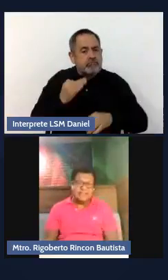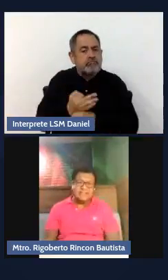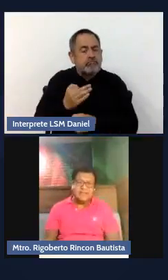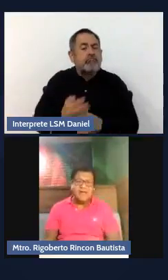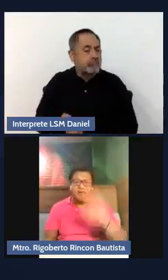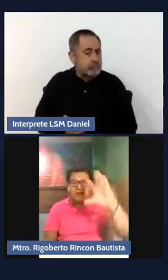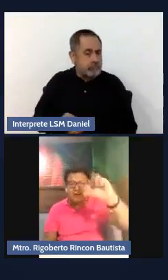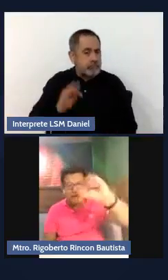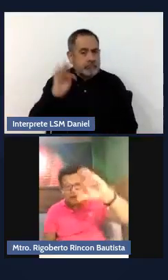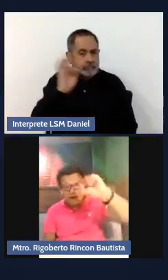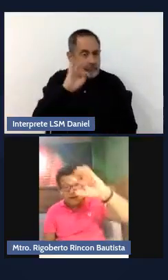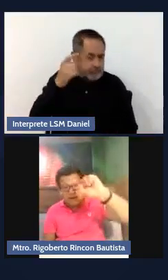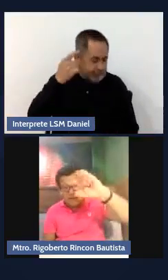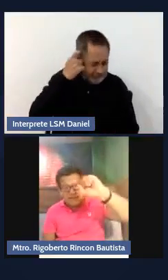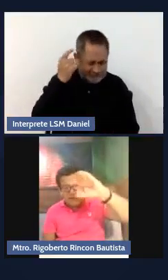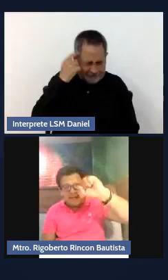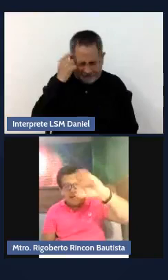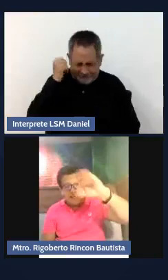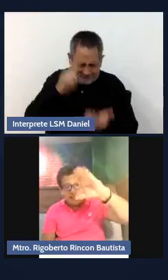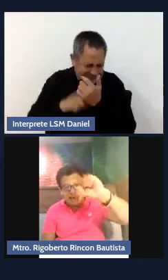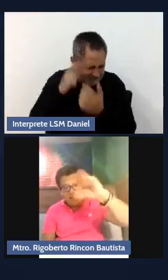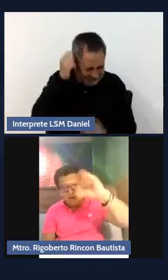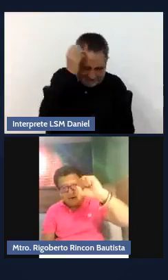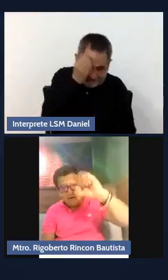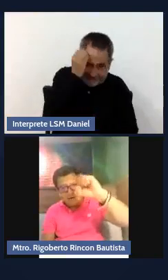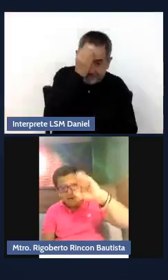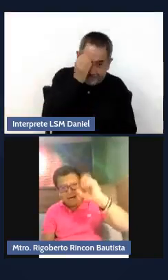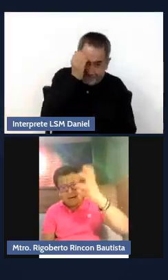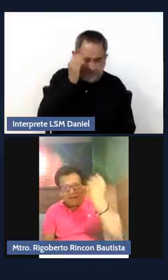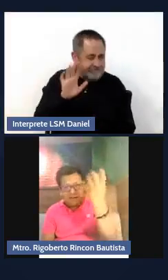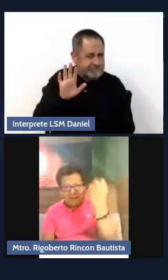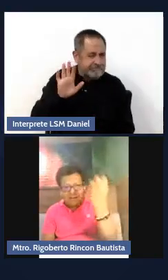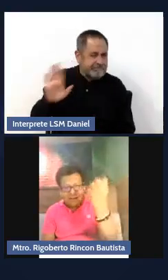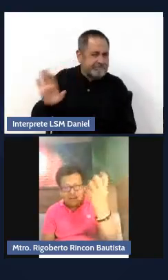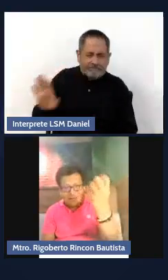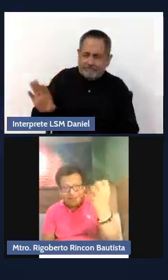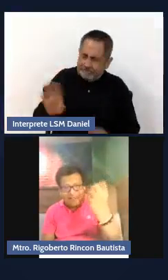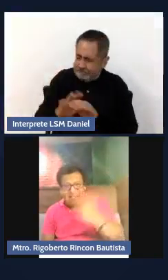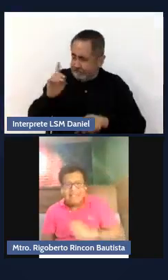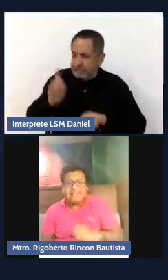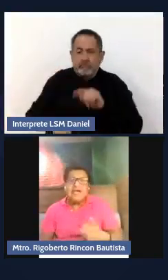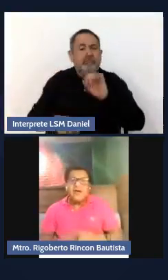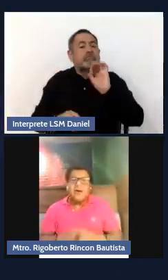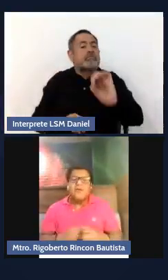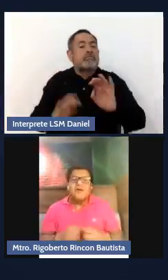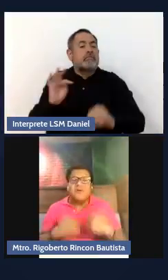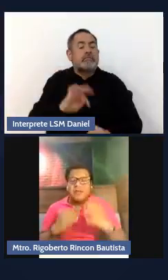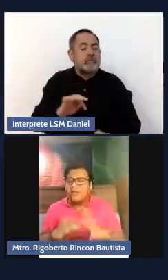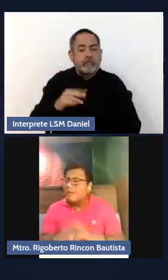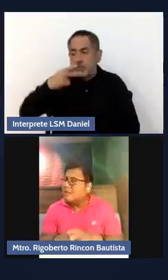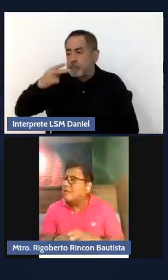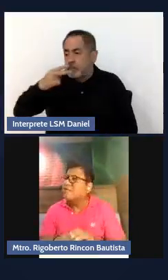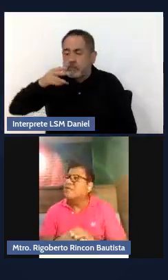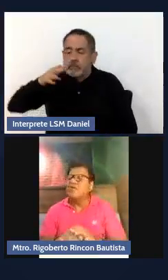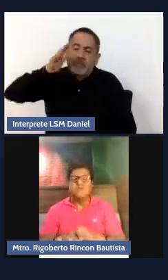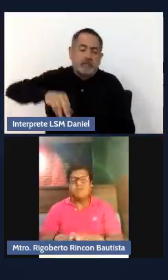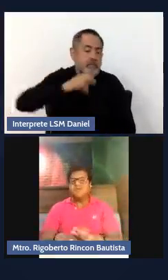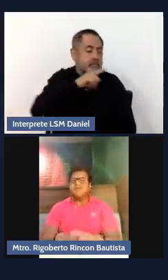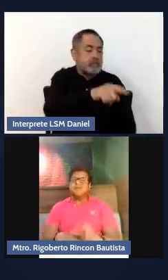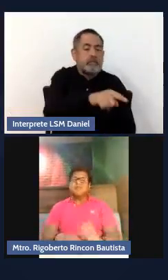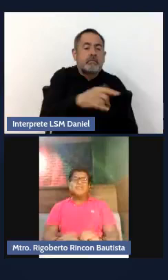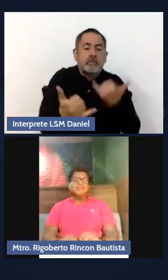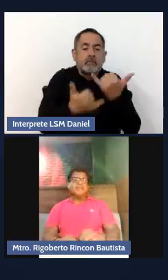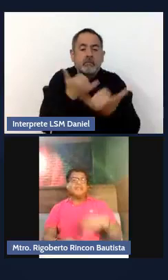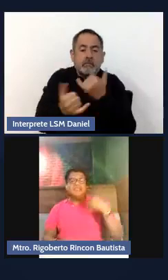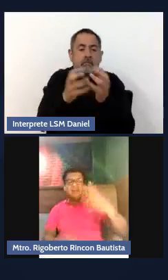mejor tengo una bolita, una bolita para manejo de estrés, o a lo mejor dejo 5 minutos,